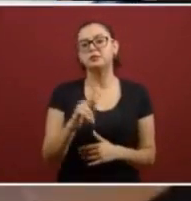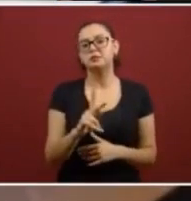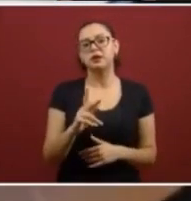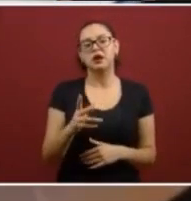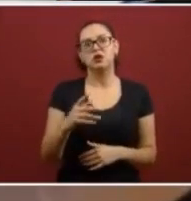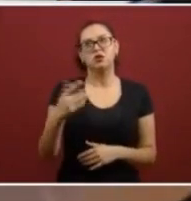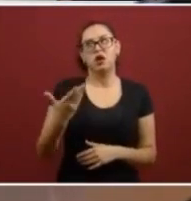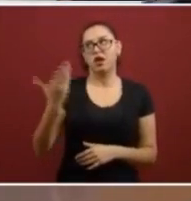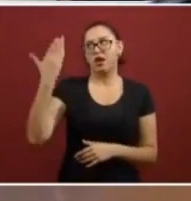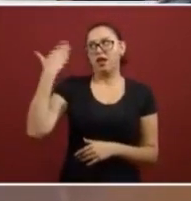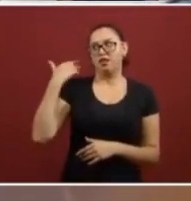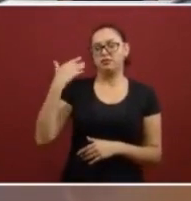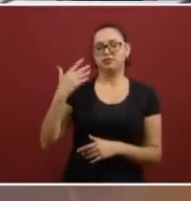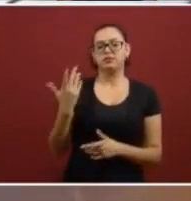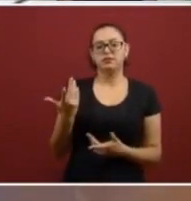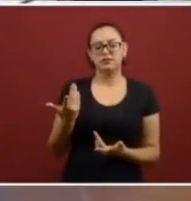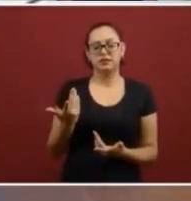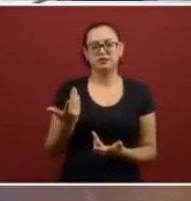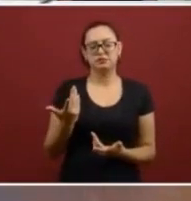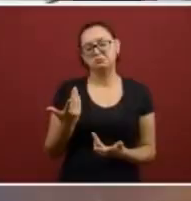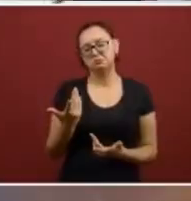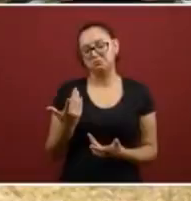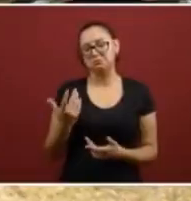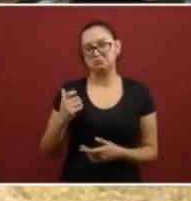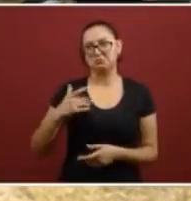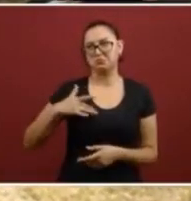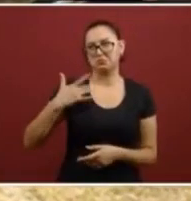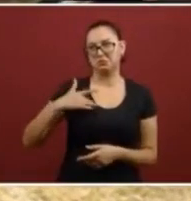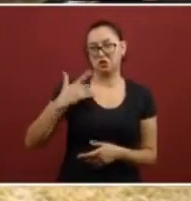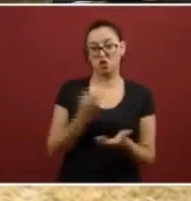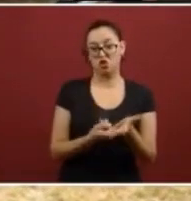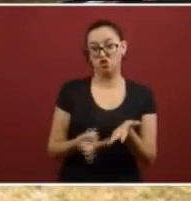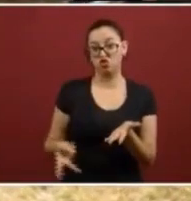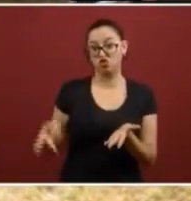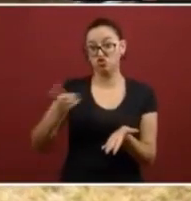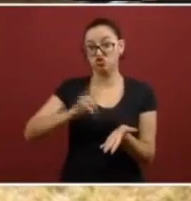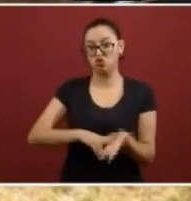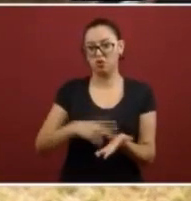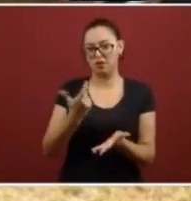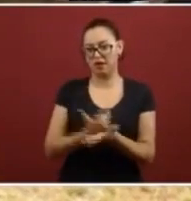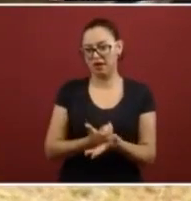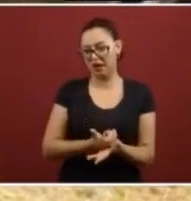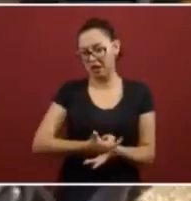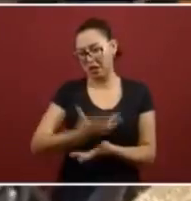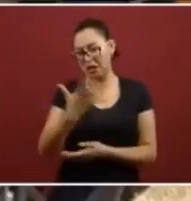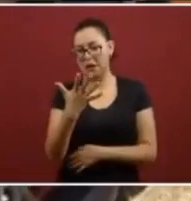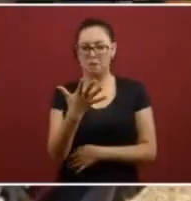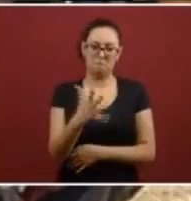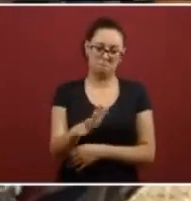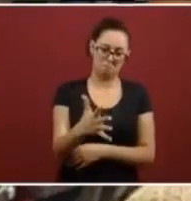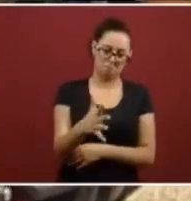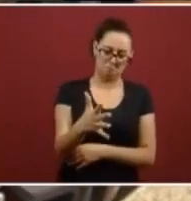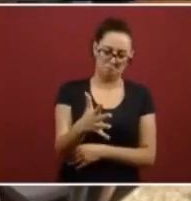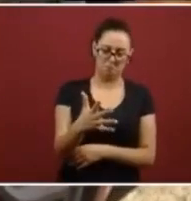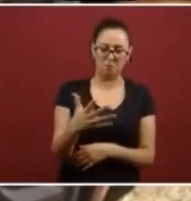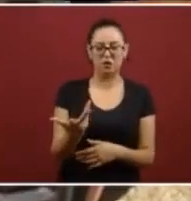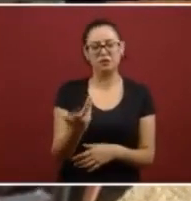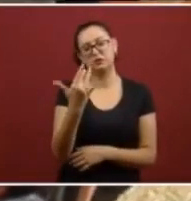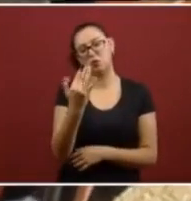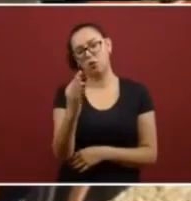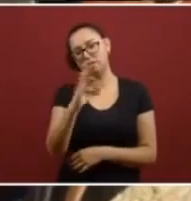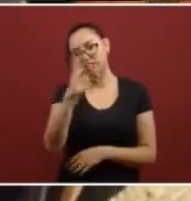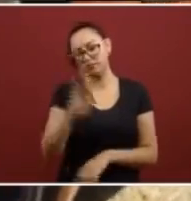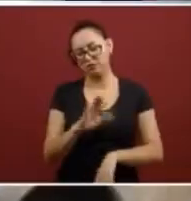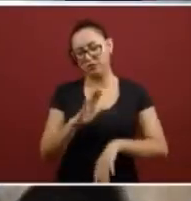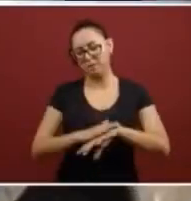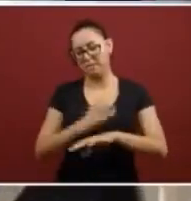última subasta, algunos bienes se vendieron por encima del doble de su valor inicial. Si sacamos un promedio, fue alrededor del 50% más del